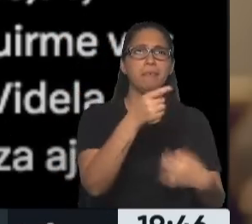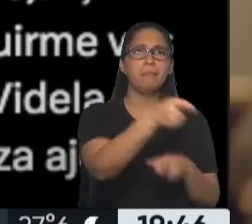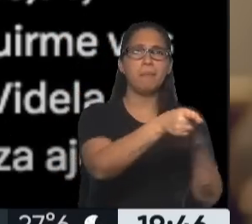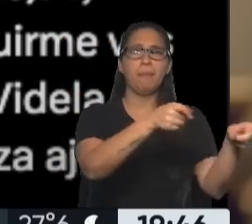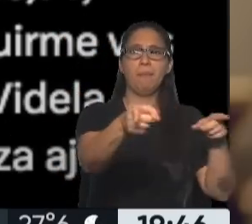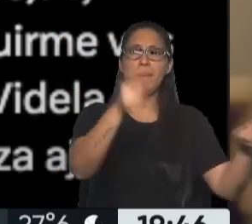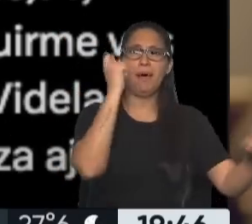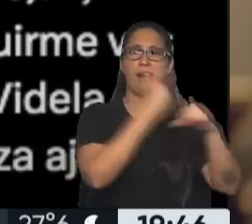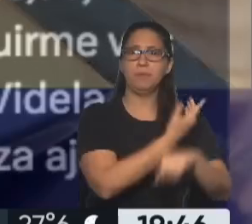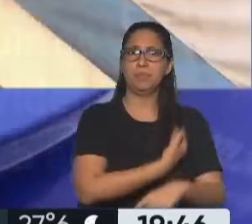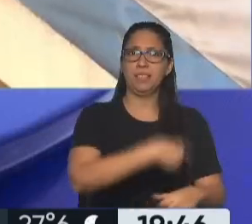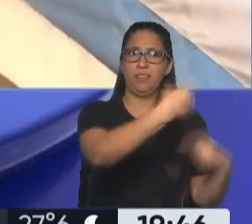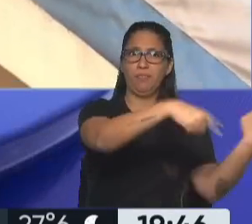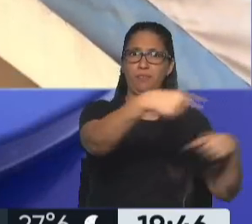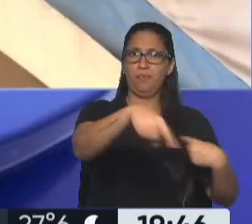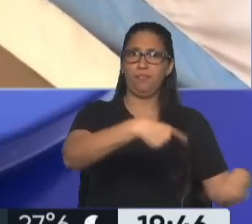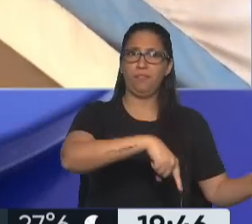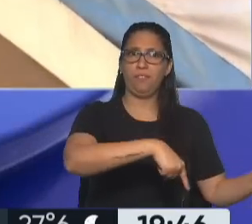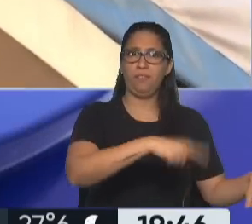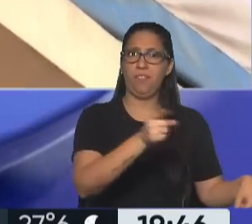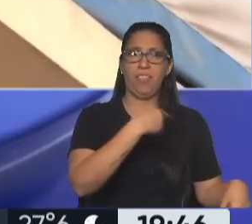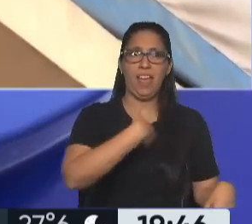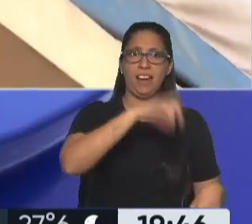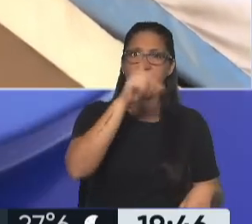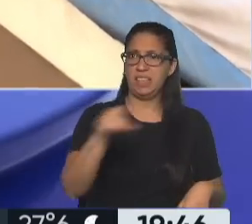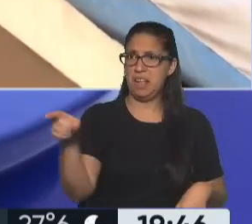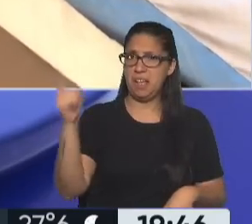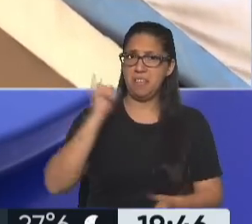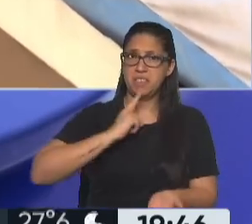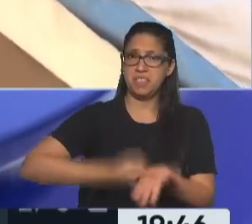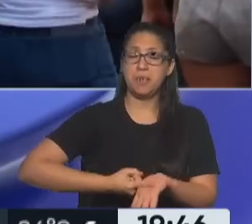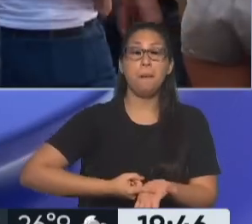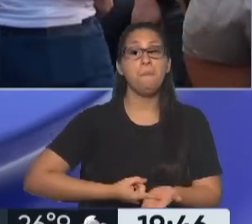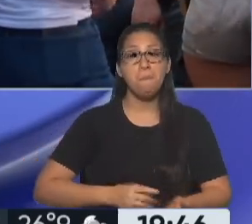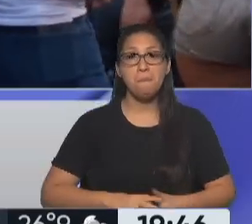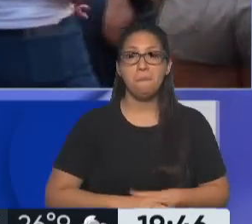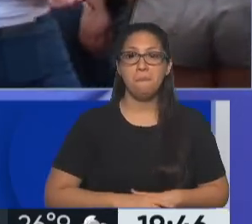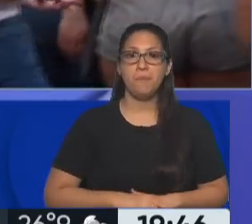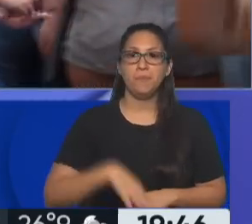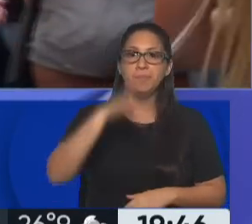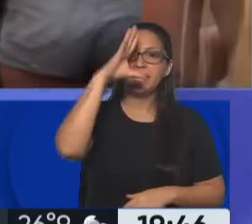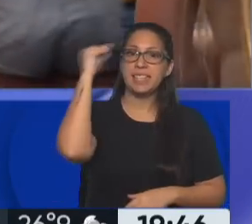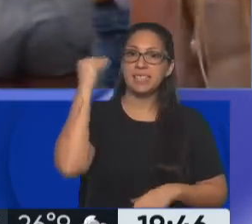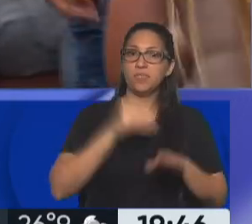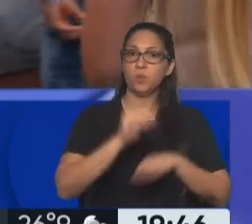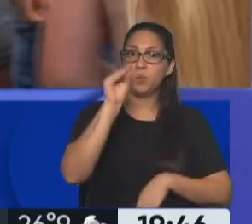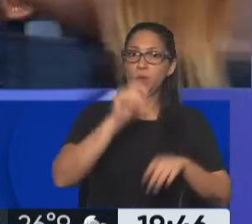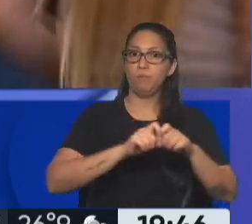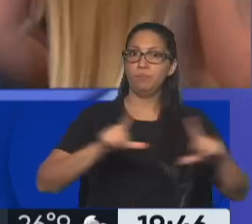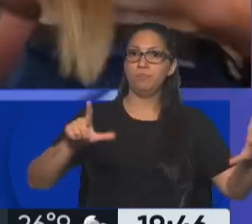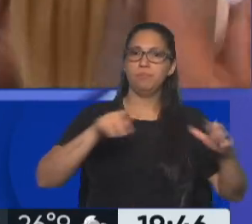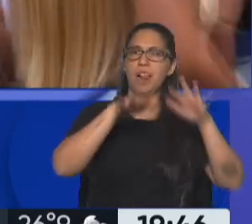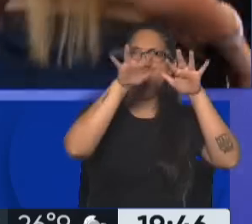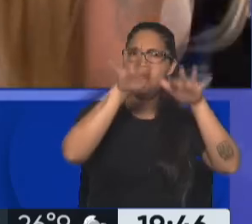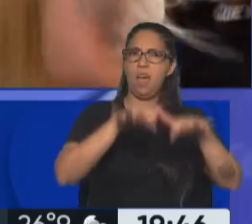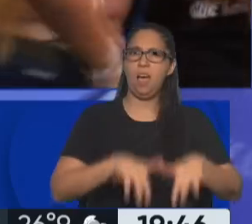de los expresidentes y expresidentas de la Nación. Cristina Fernández se manifestó en X de manera